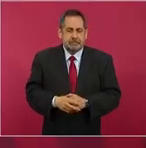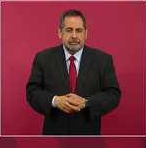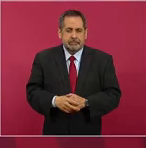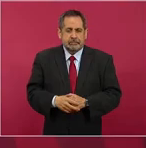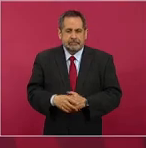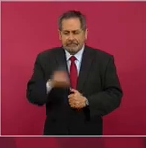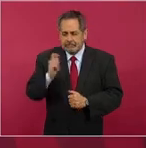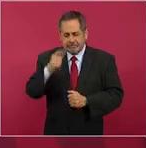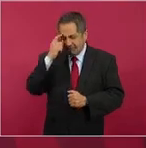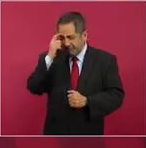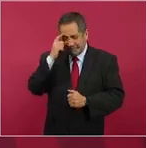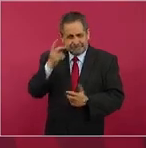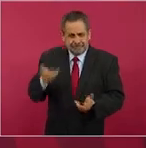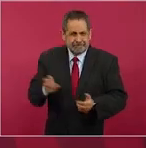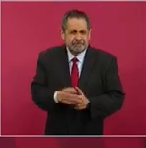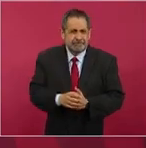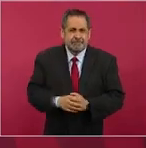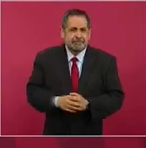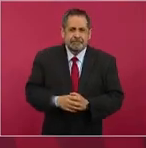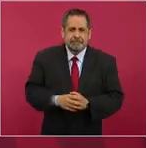O sea, es